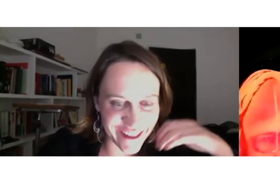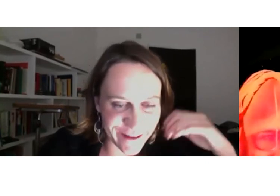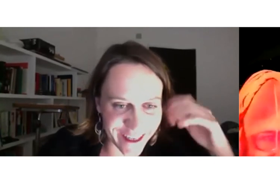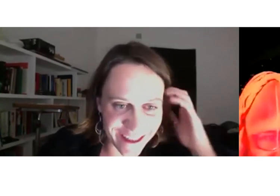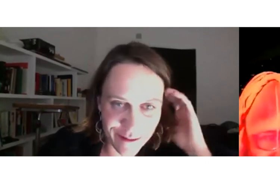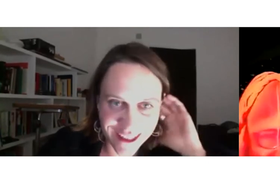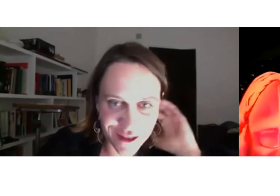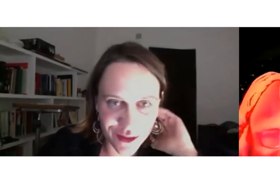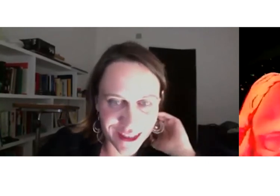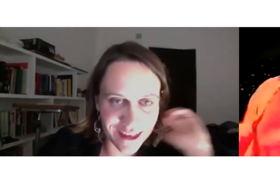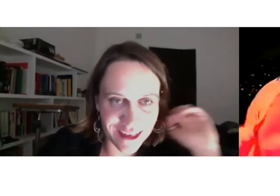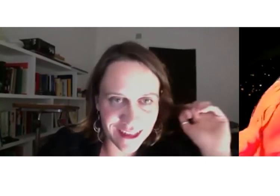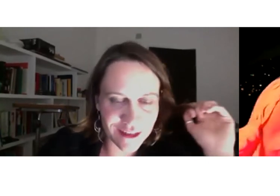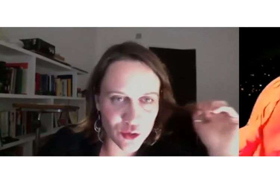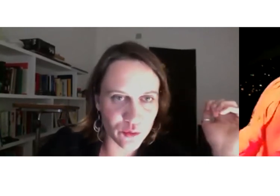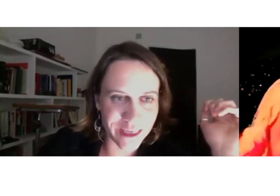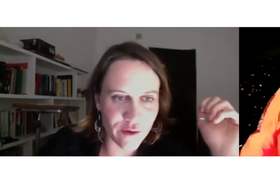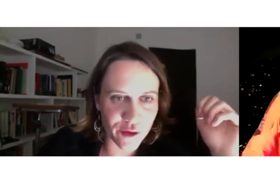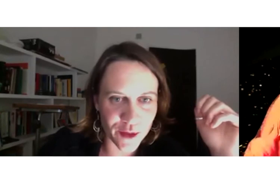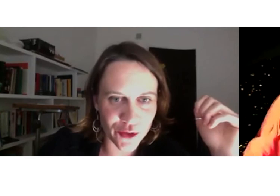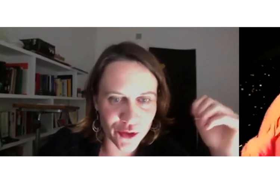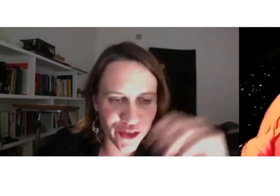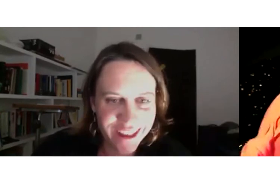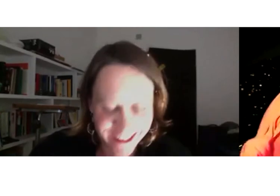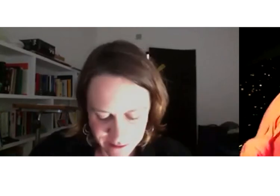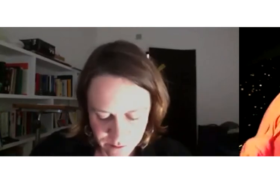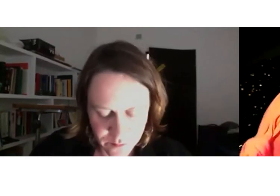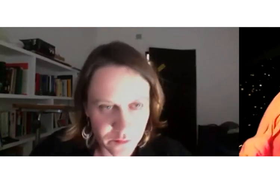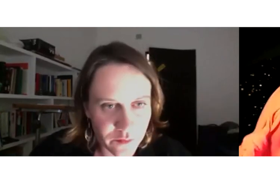que deberían de prender su internet, su micrófono, perdón.